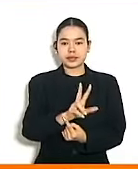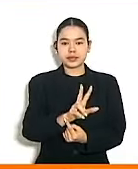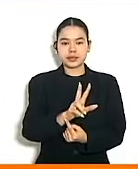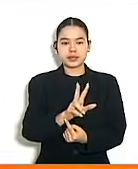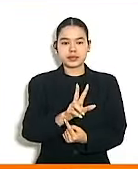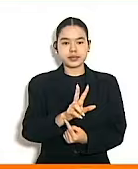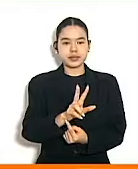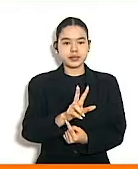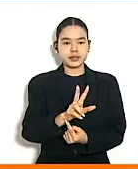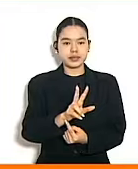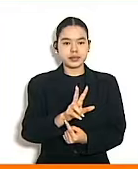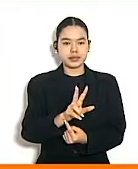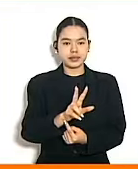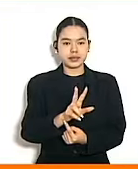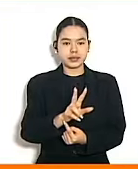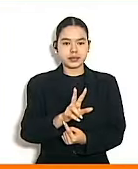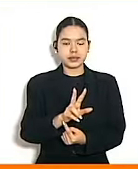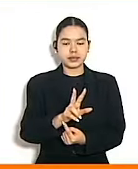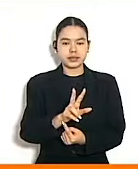3, segundo dígito